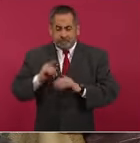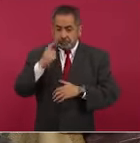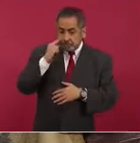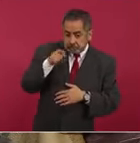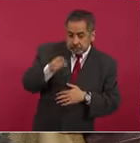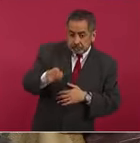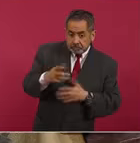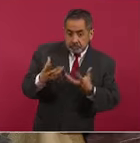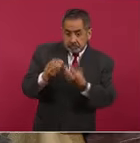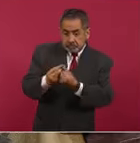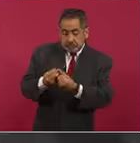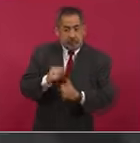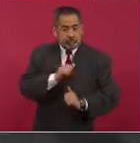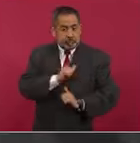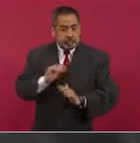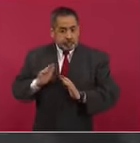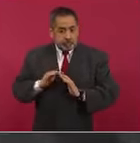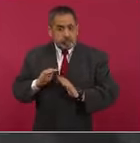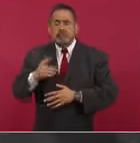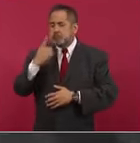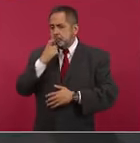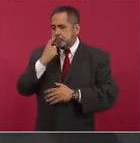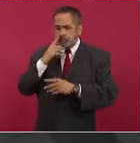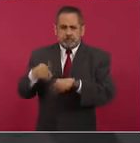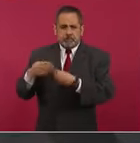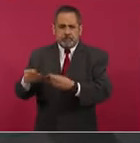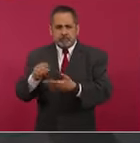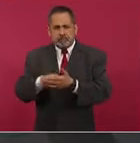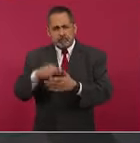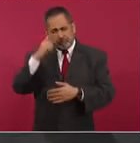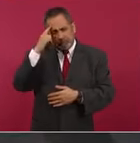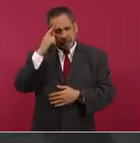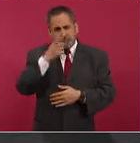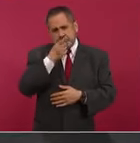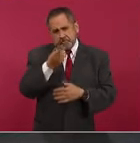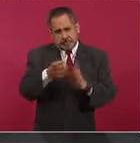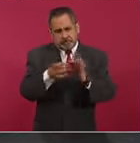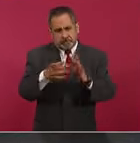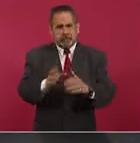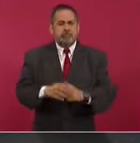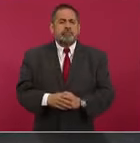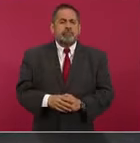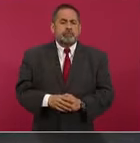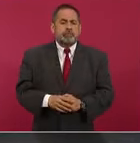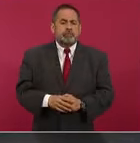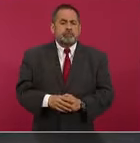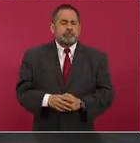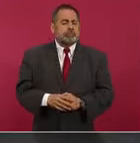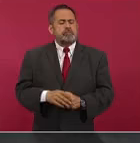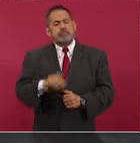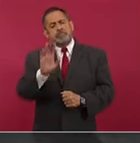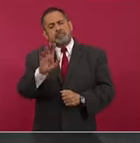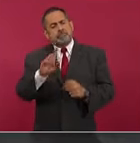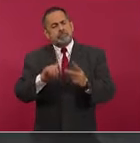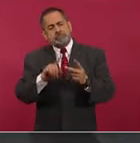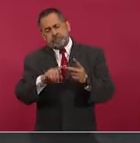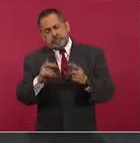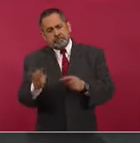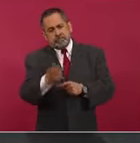que ver con la dependencia con Secretaría de Marina. Ojalá lo pudiera revisar, es un comentario. Y mi primera pregunta sería con respecto al